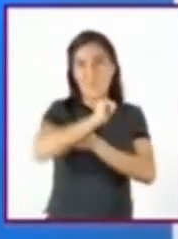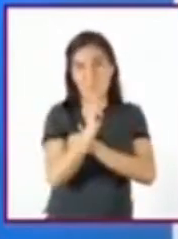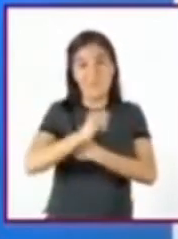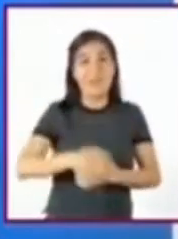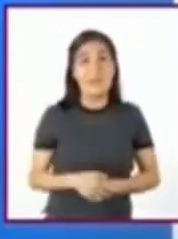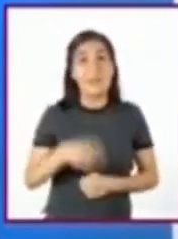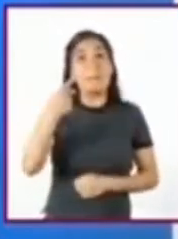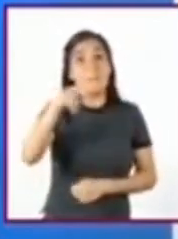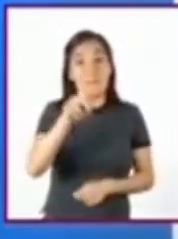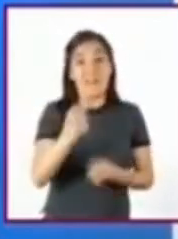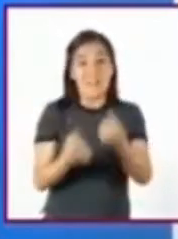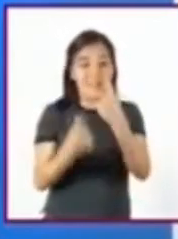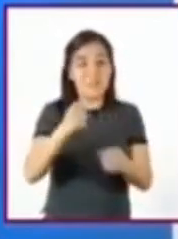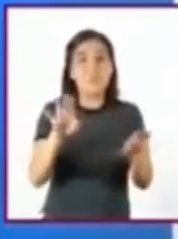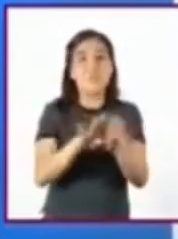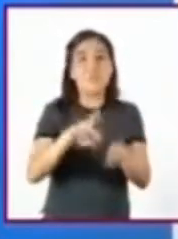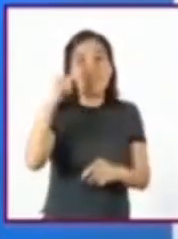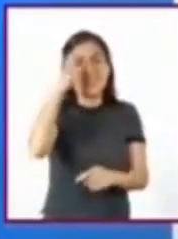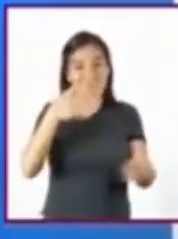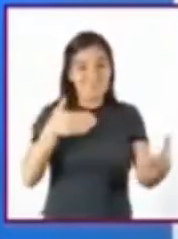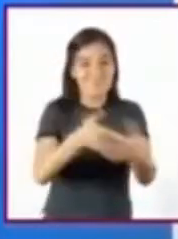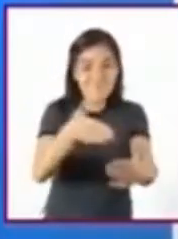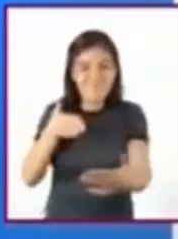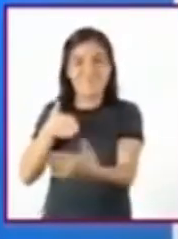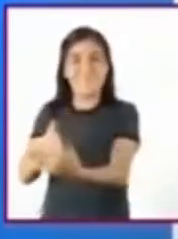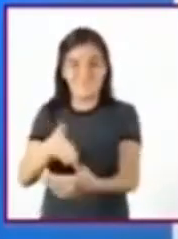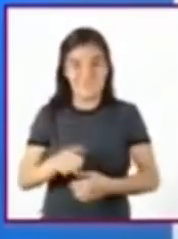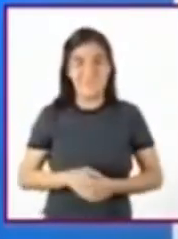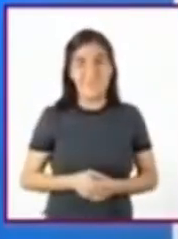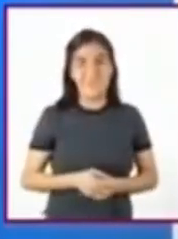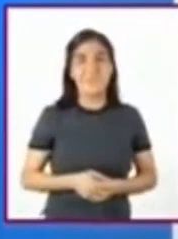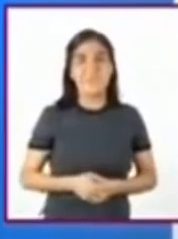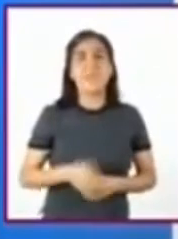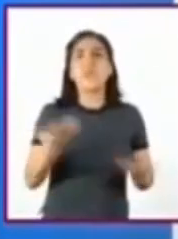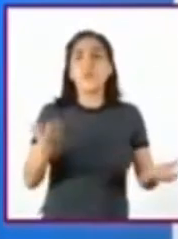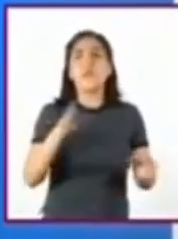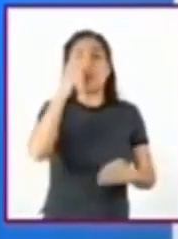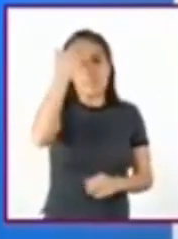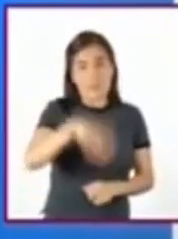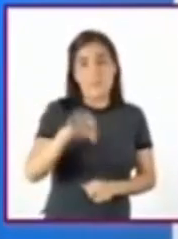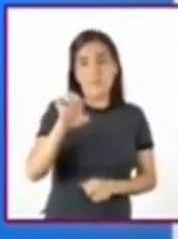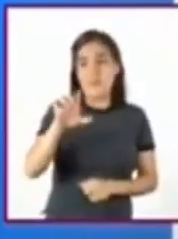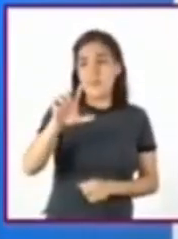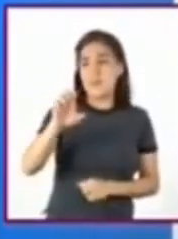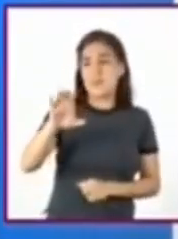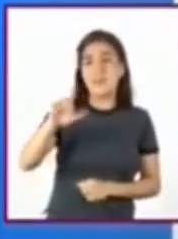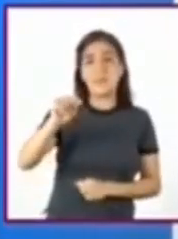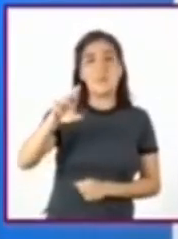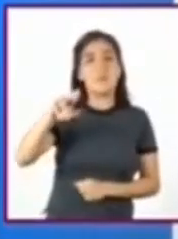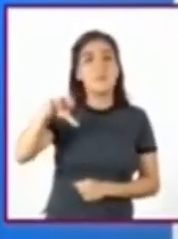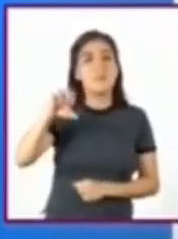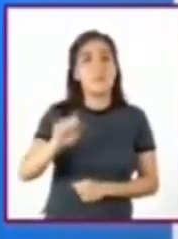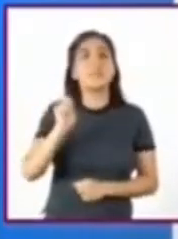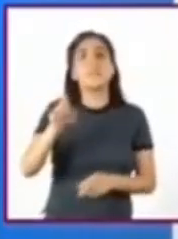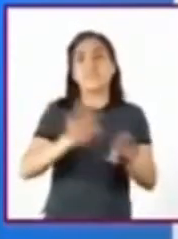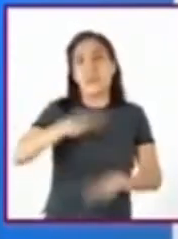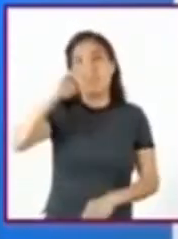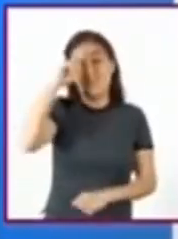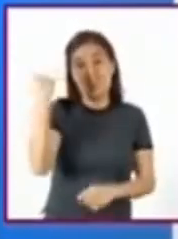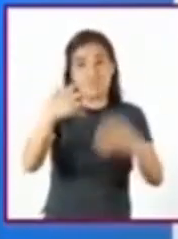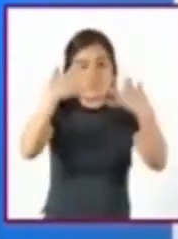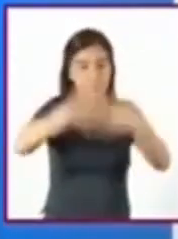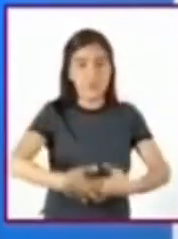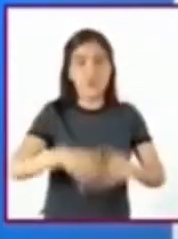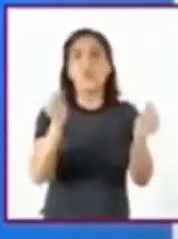pero unos obstruyen la circulación más que otros. Ya sabemos que los electrones circulan con cierta facilidad en los metales, pero